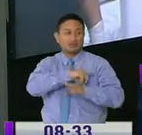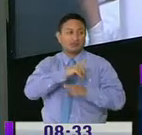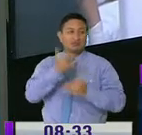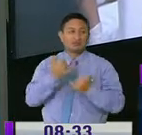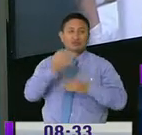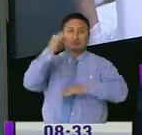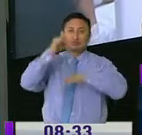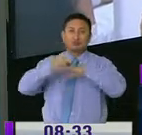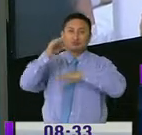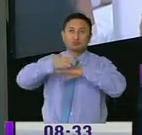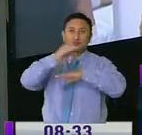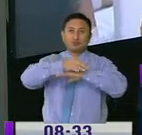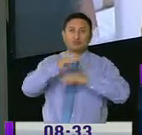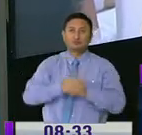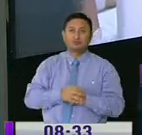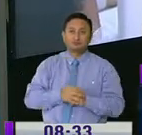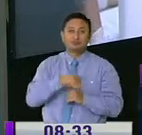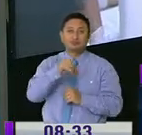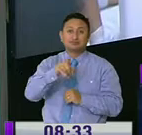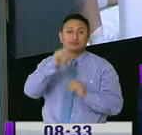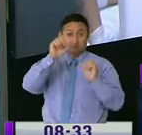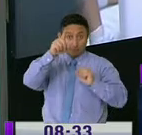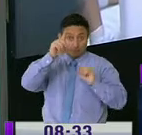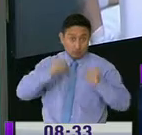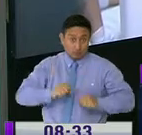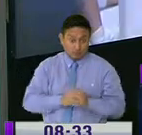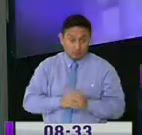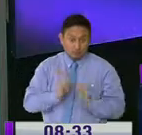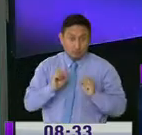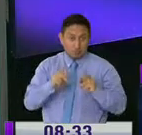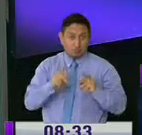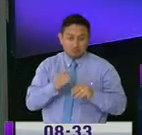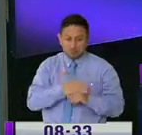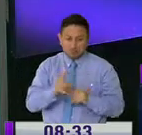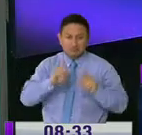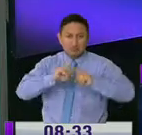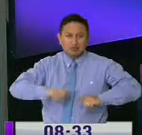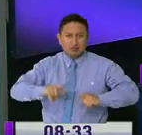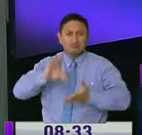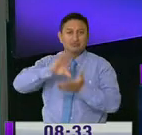medicina alternativa, que usted tiene también la oportunidad de hacer los diferentes centros de salud.